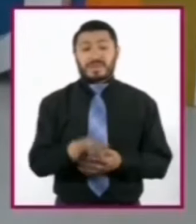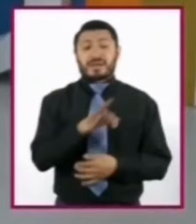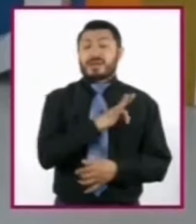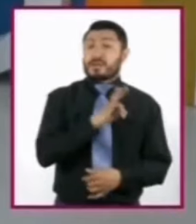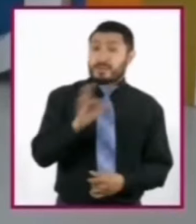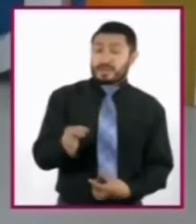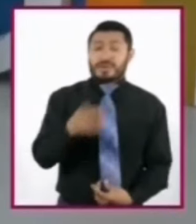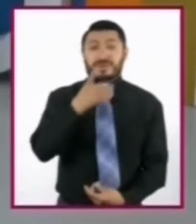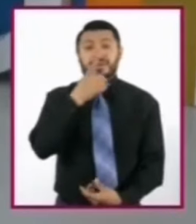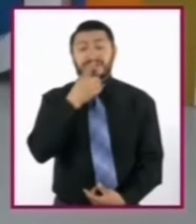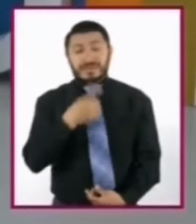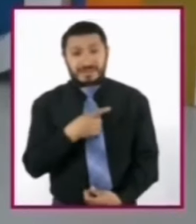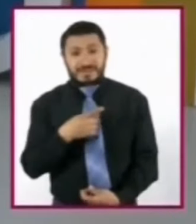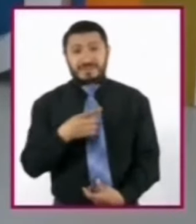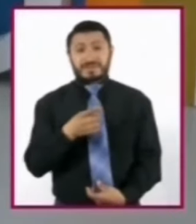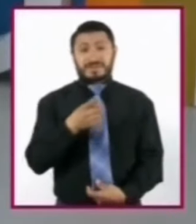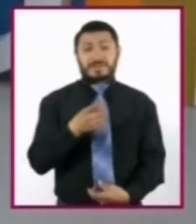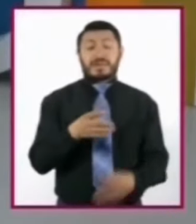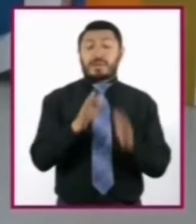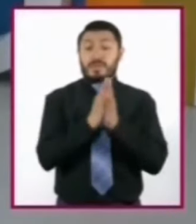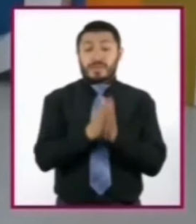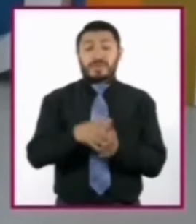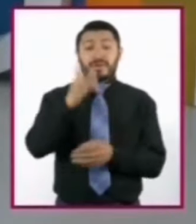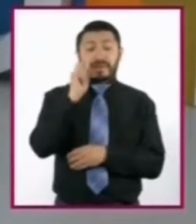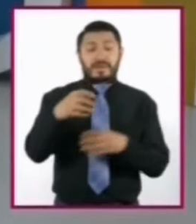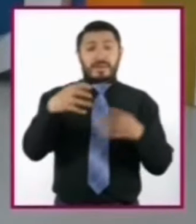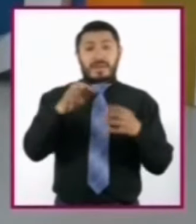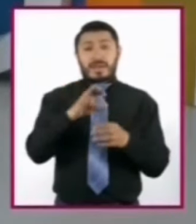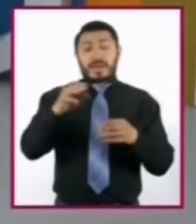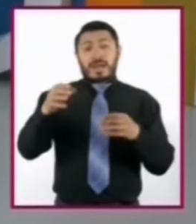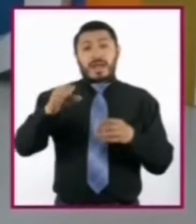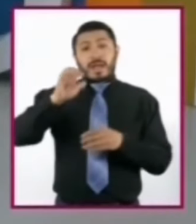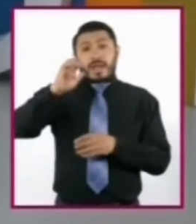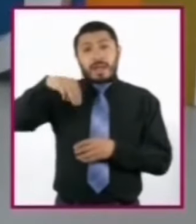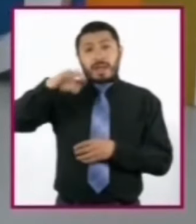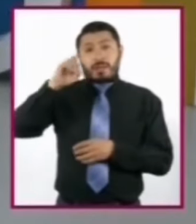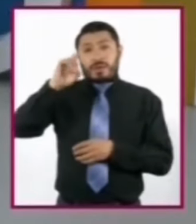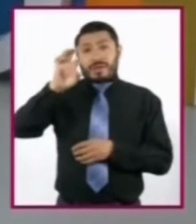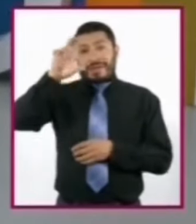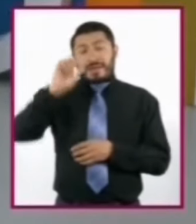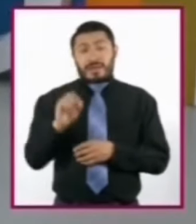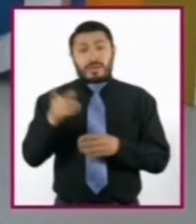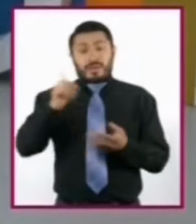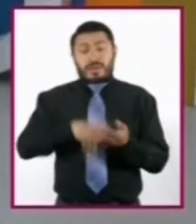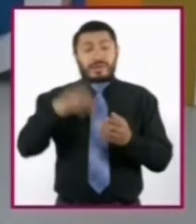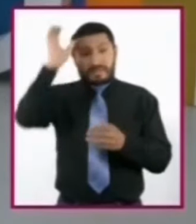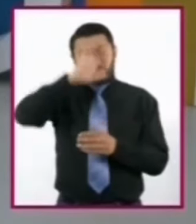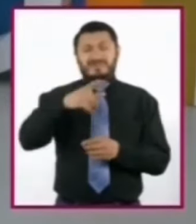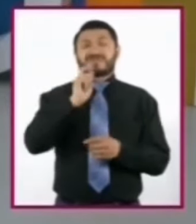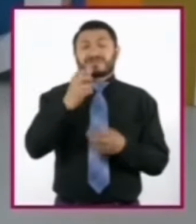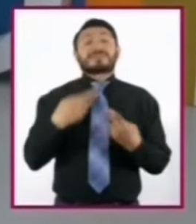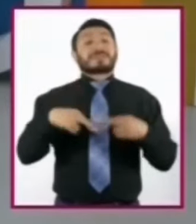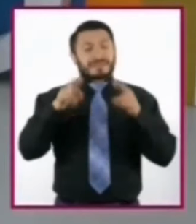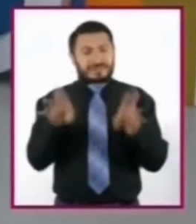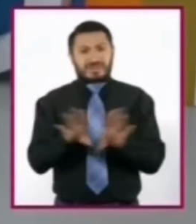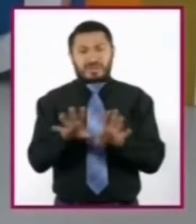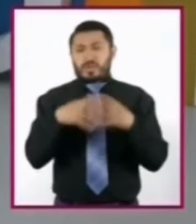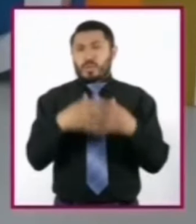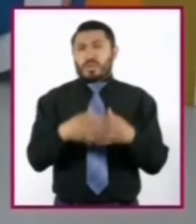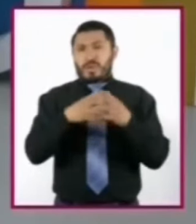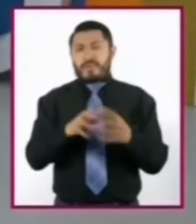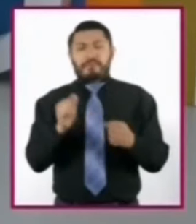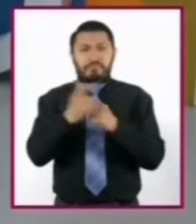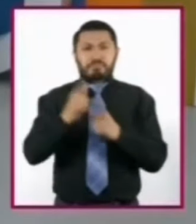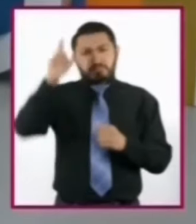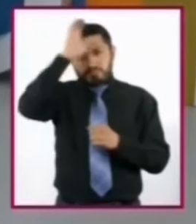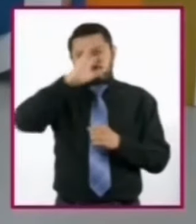decirme qué es un modelo en la ciencia? Claro. Un modelo en la ciencia es una representación de algún sistema o proceso